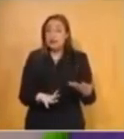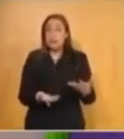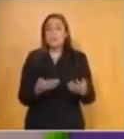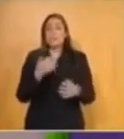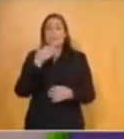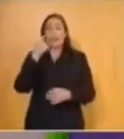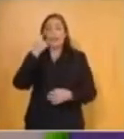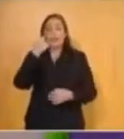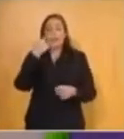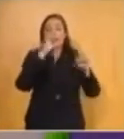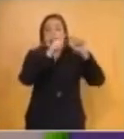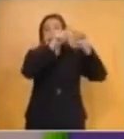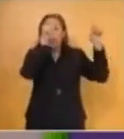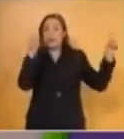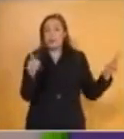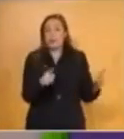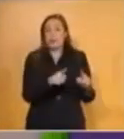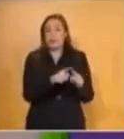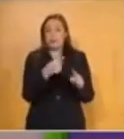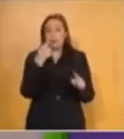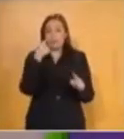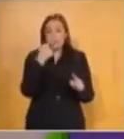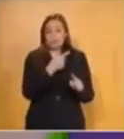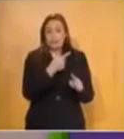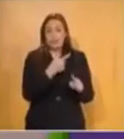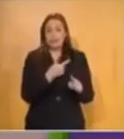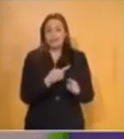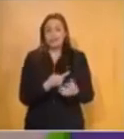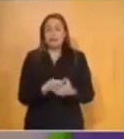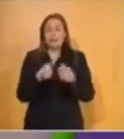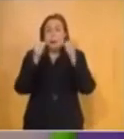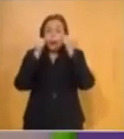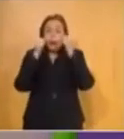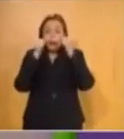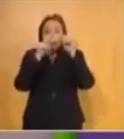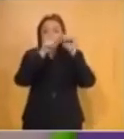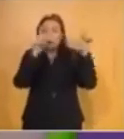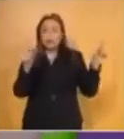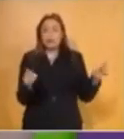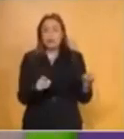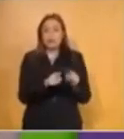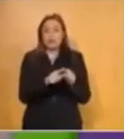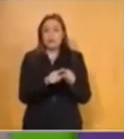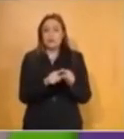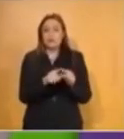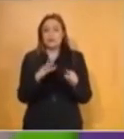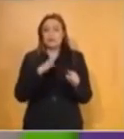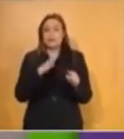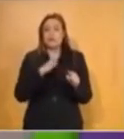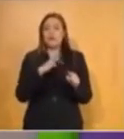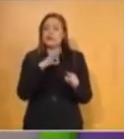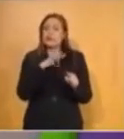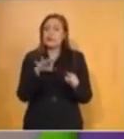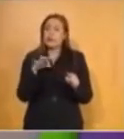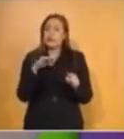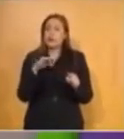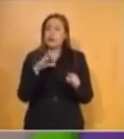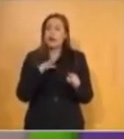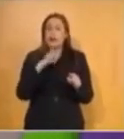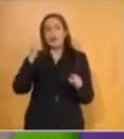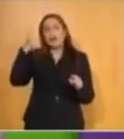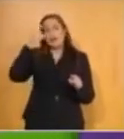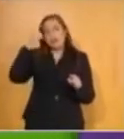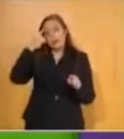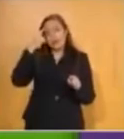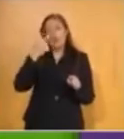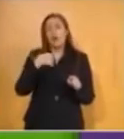bubbles. Pay attention about the bubbles. Vamos a poner atención en las burbujas, en los globos que pueden ser de diálogo o de pensamiento. Here